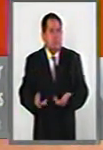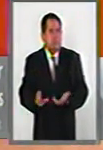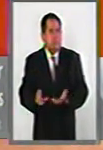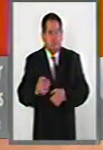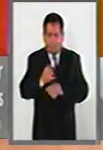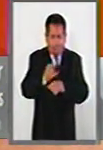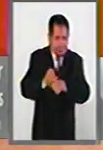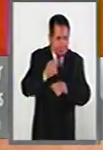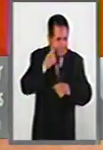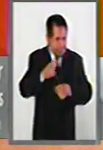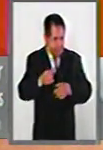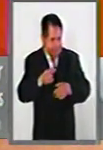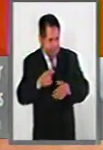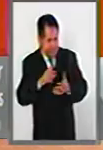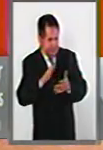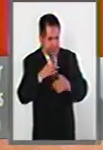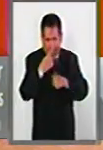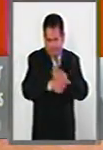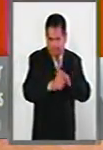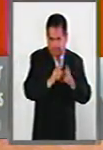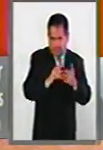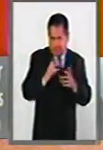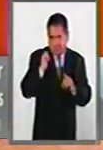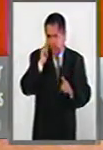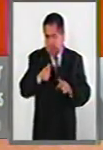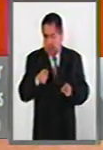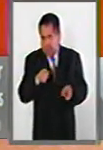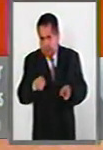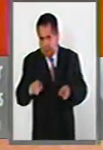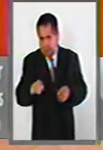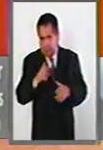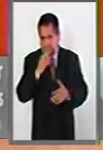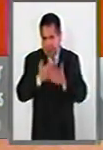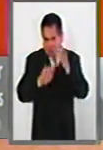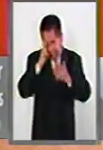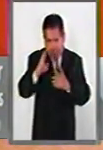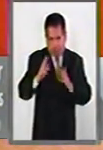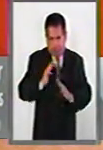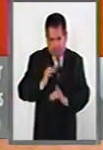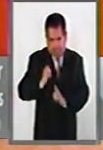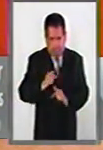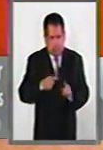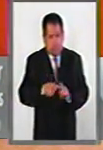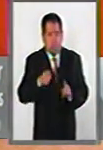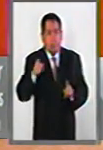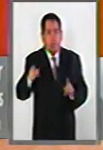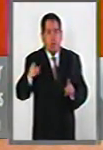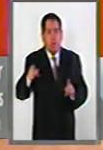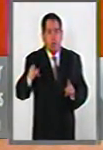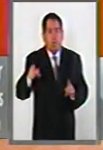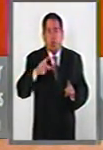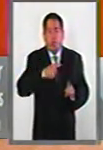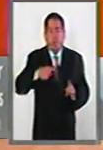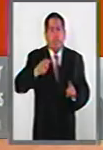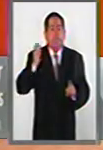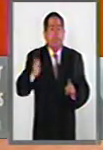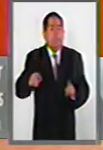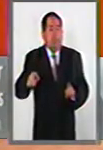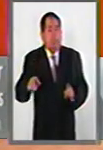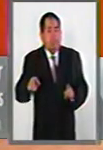de los delitos contra la disciplina militar, que es lo que no debe ser